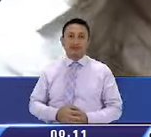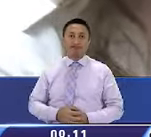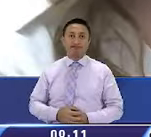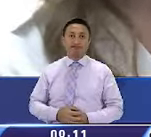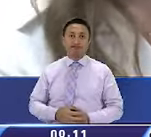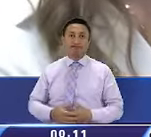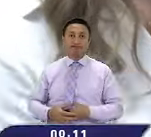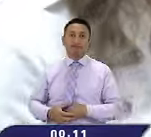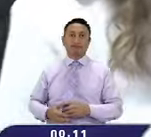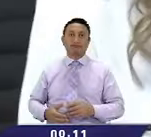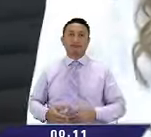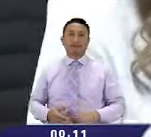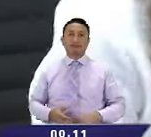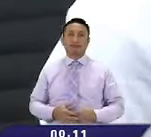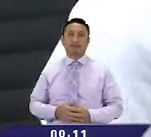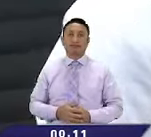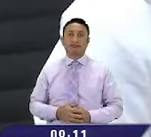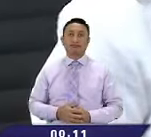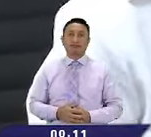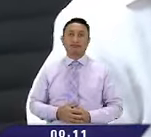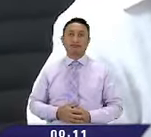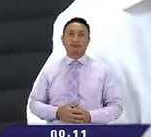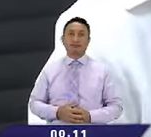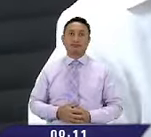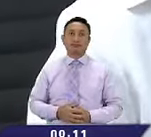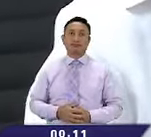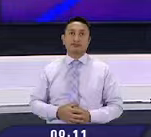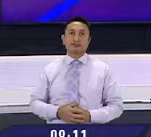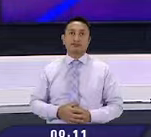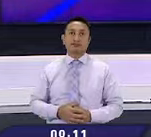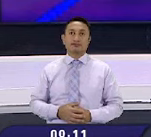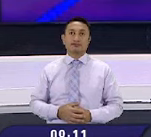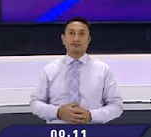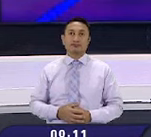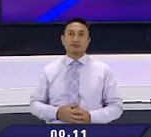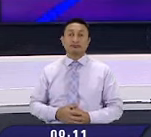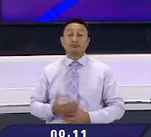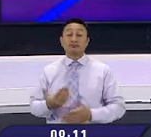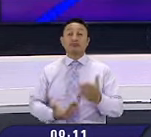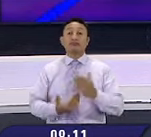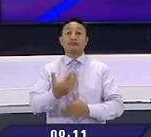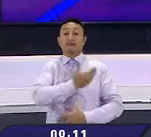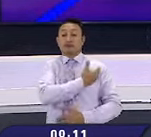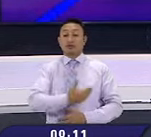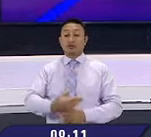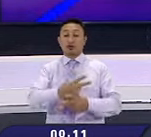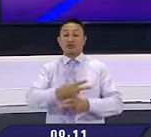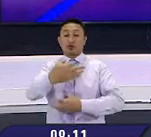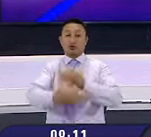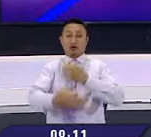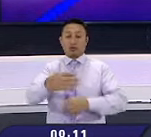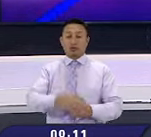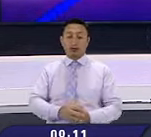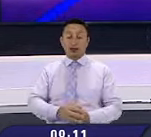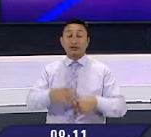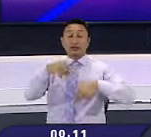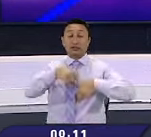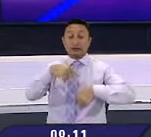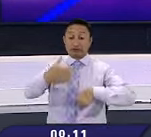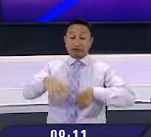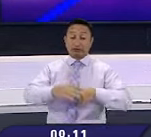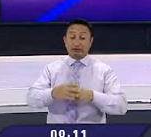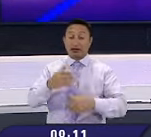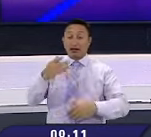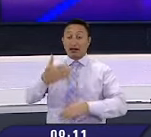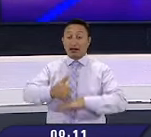más peso? Informó Héctor Romero. La nueva presidenta del Consejo de la Judicatura tendrá varios retos al estar